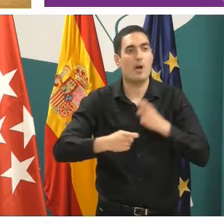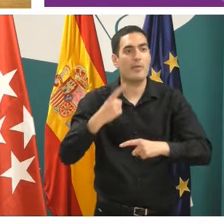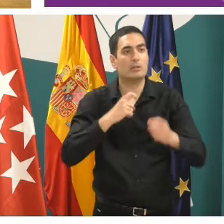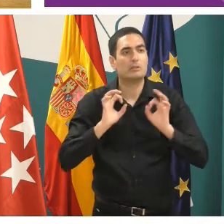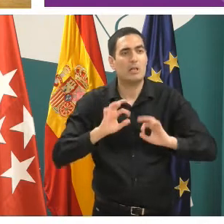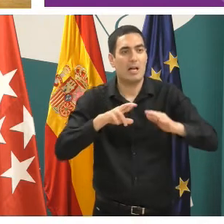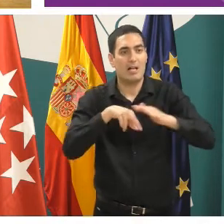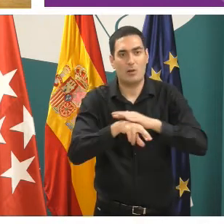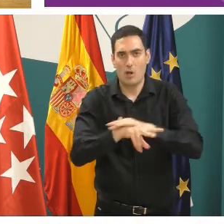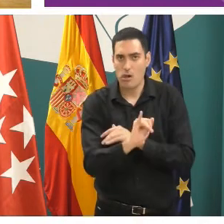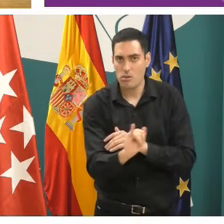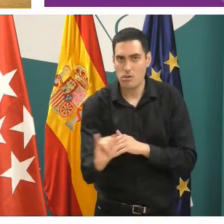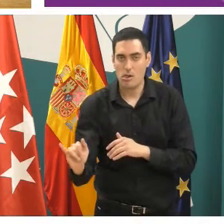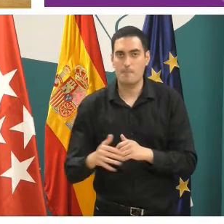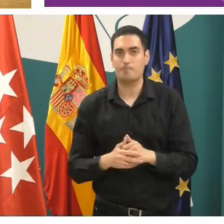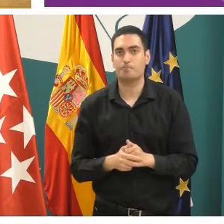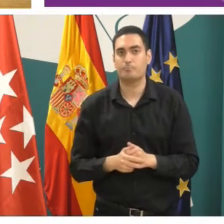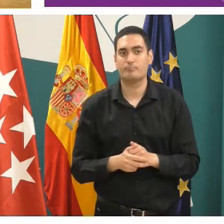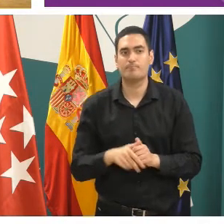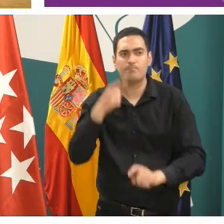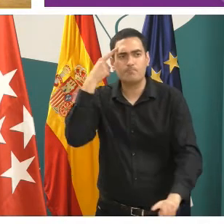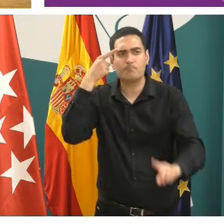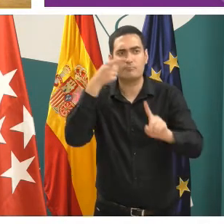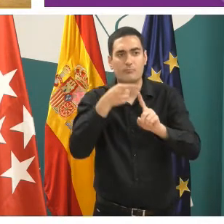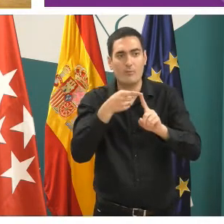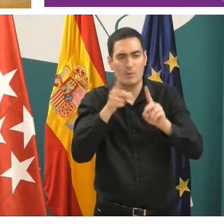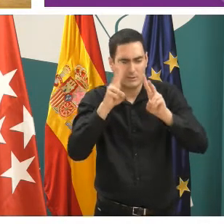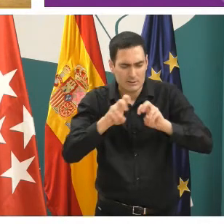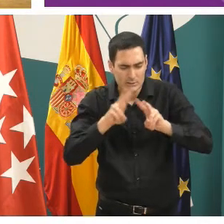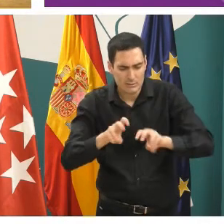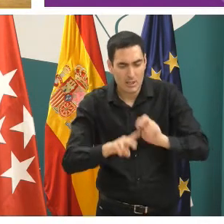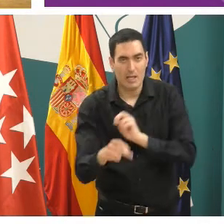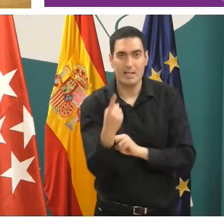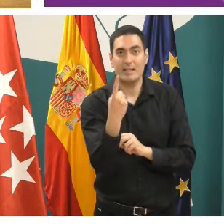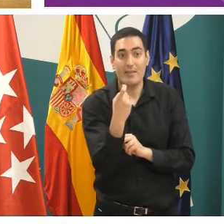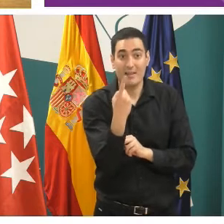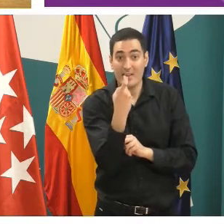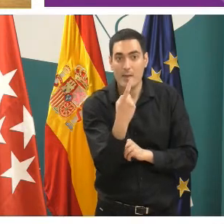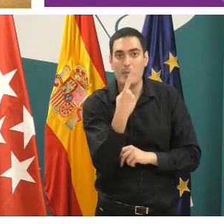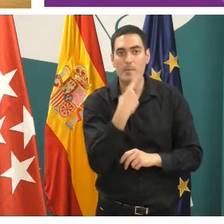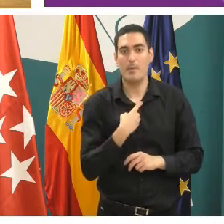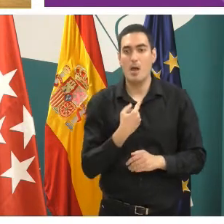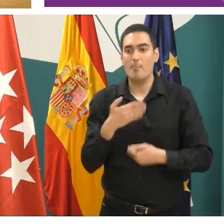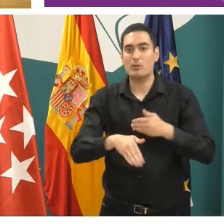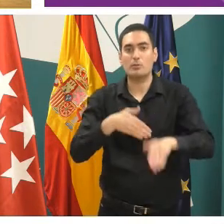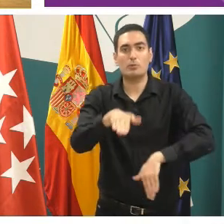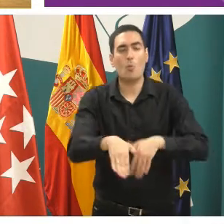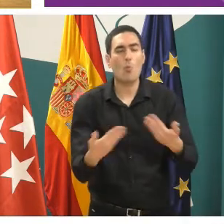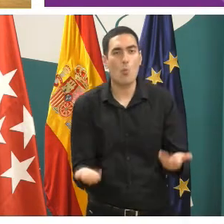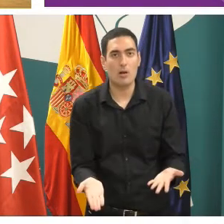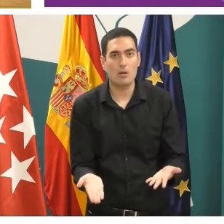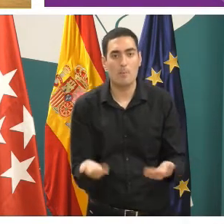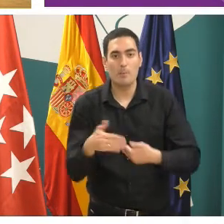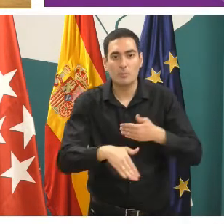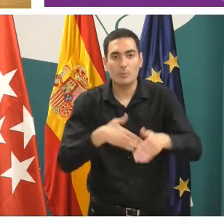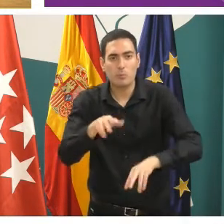todos los recursos existentes, para llevar a cabo estudios de necesidades que nos digan qué pasos tenemos que dar para